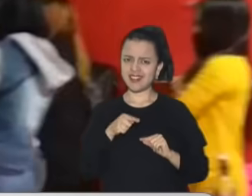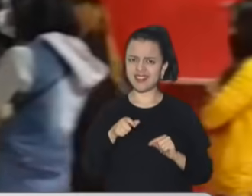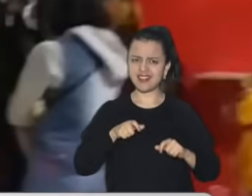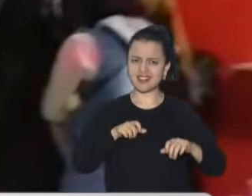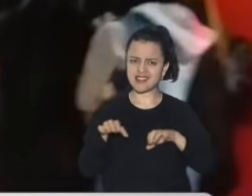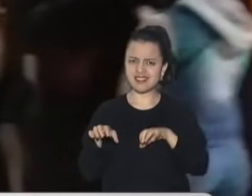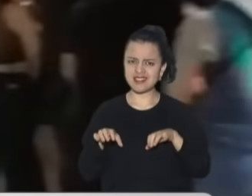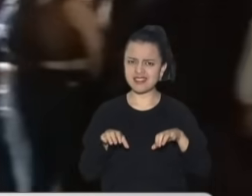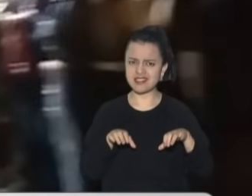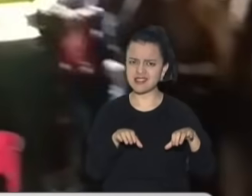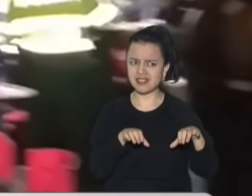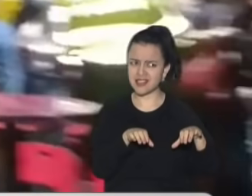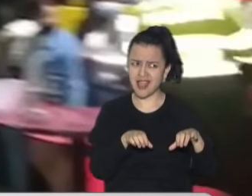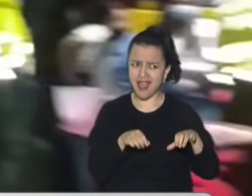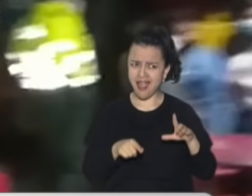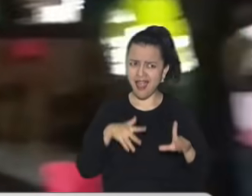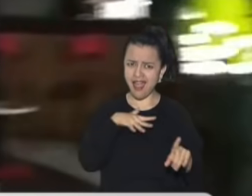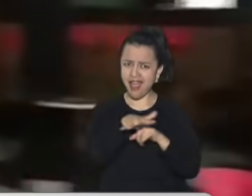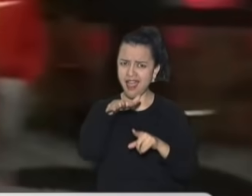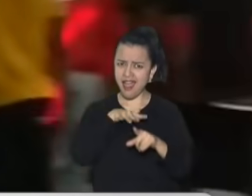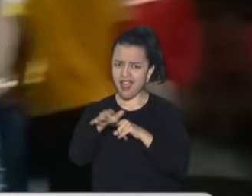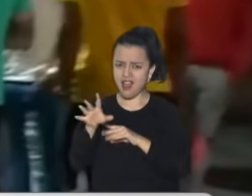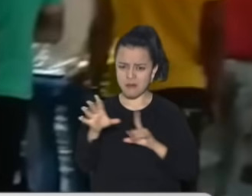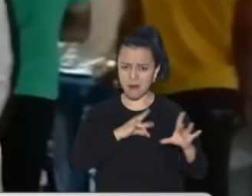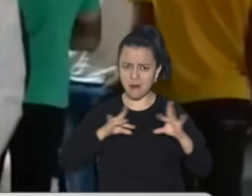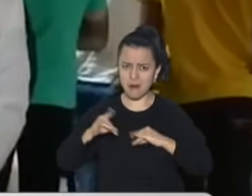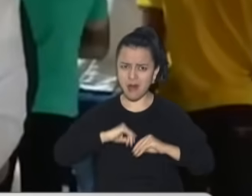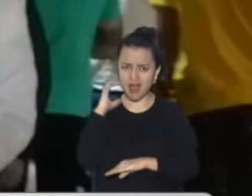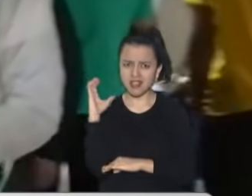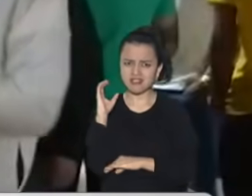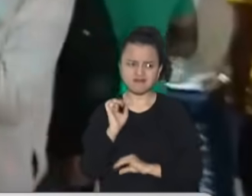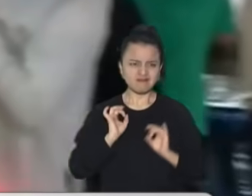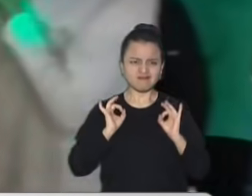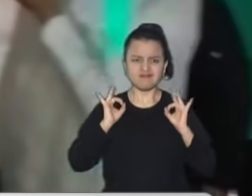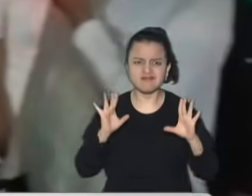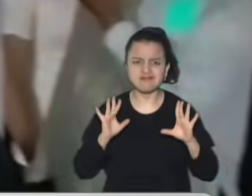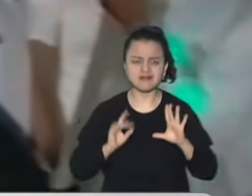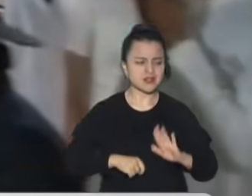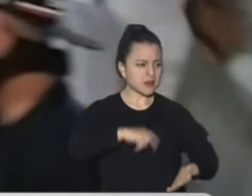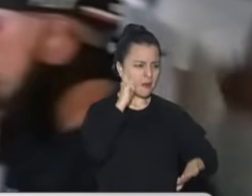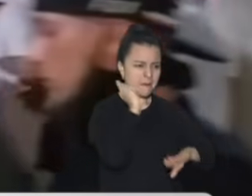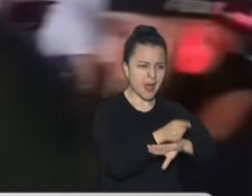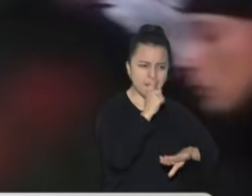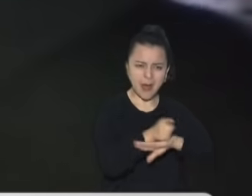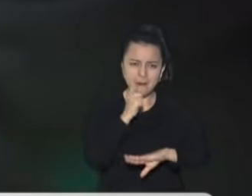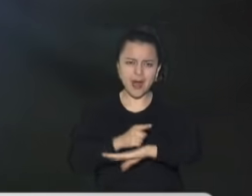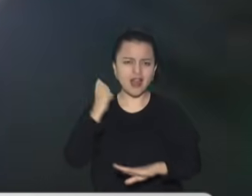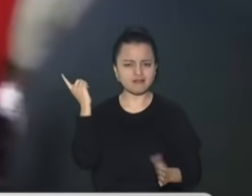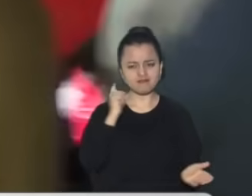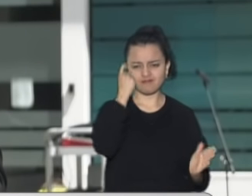extranjero alguno afecte la seguridad sanitaria y por ende la seguridad nacional.